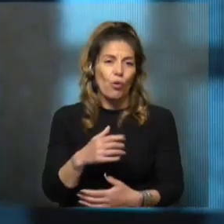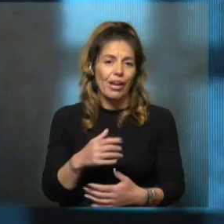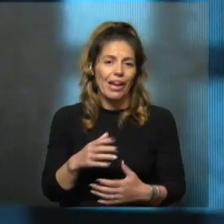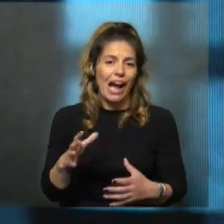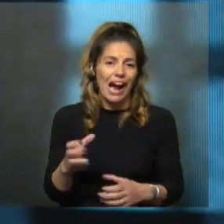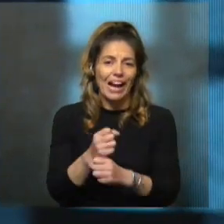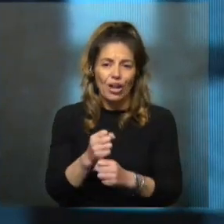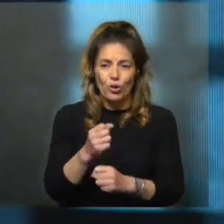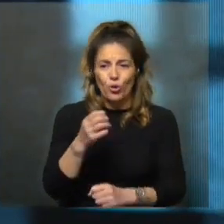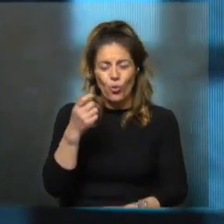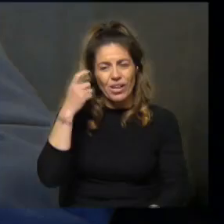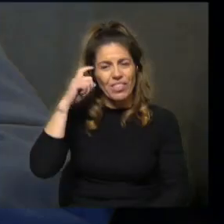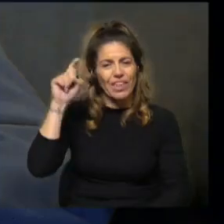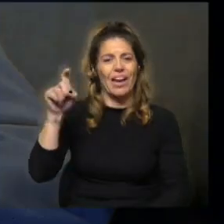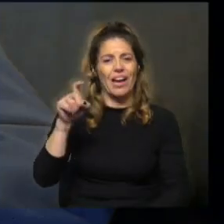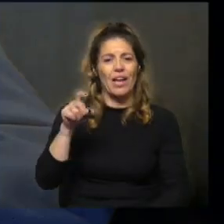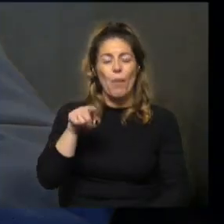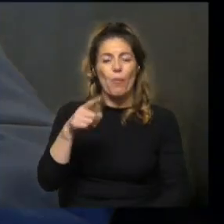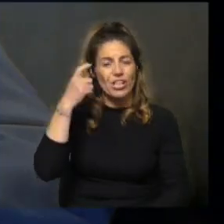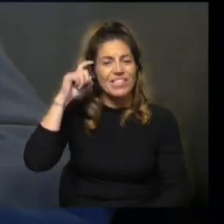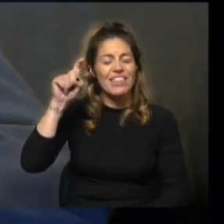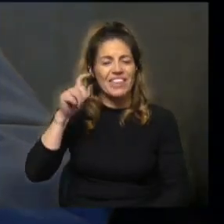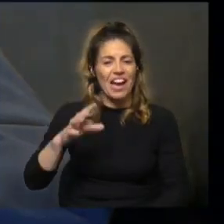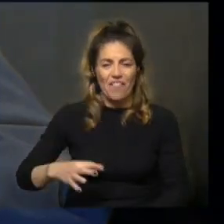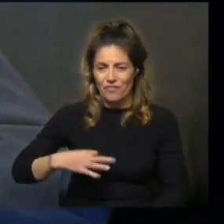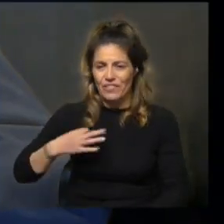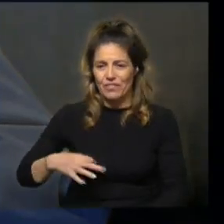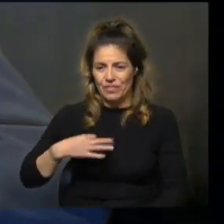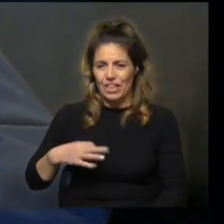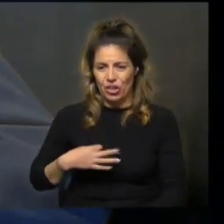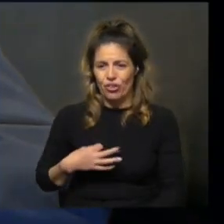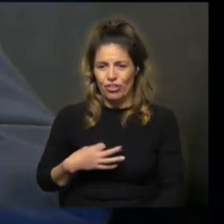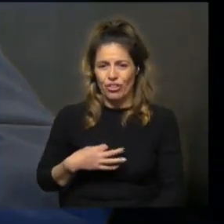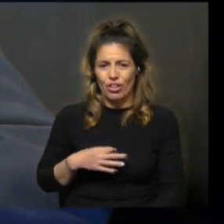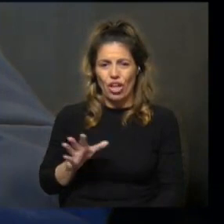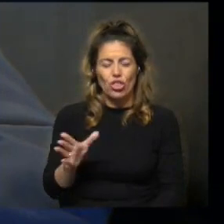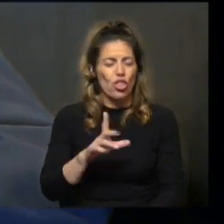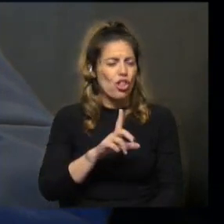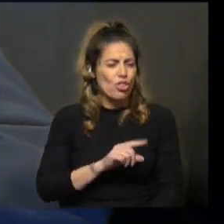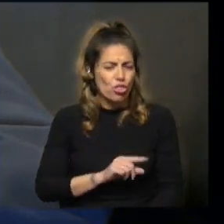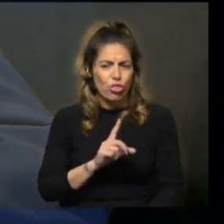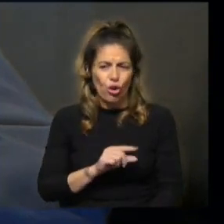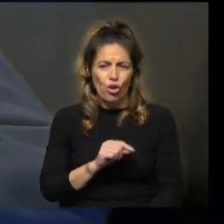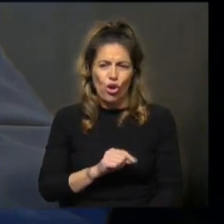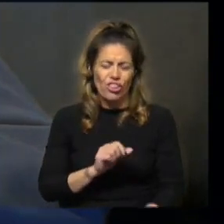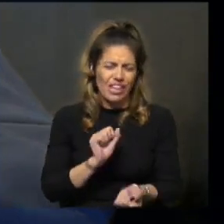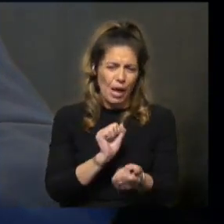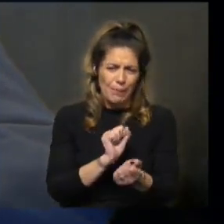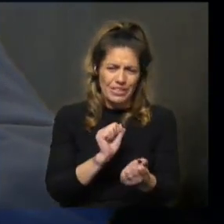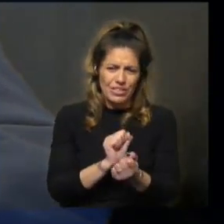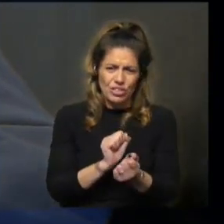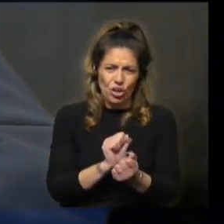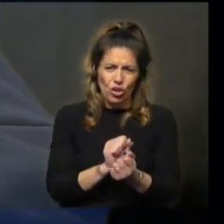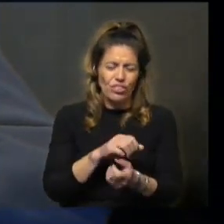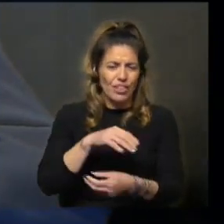idea vivieron tienen este toda todo el dolor de de la prisión propia